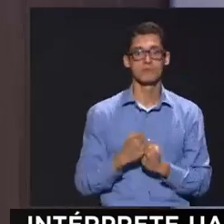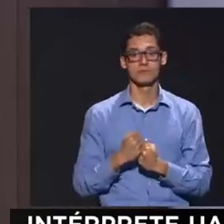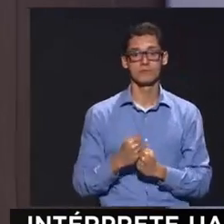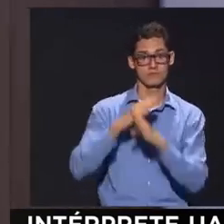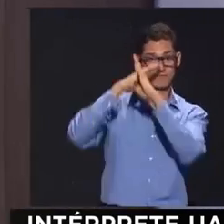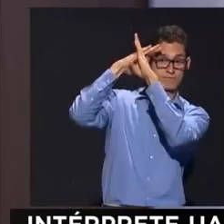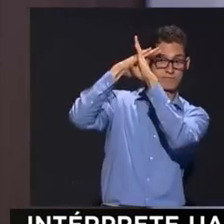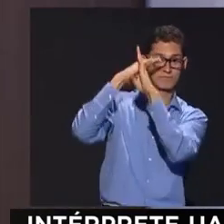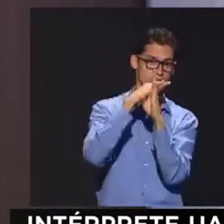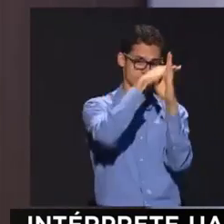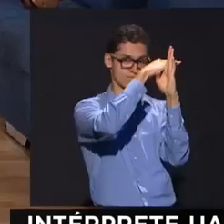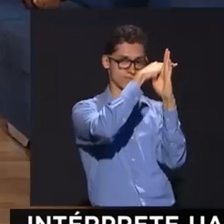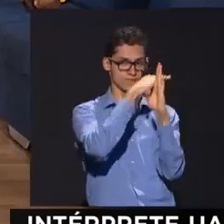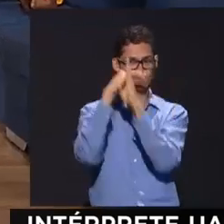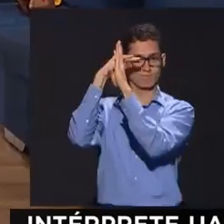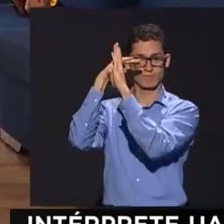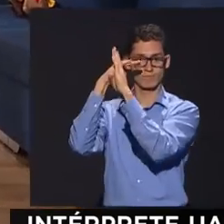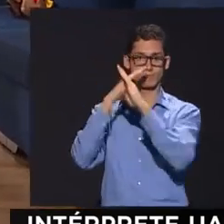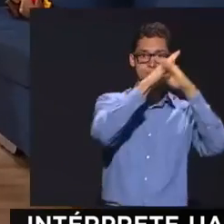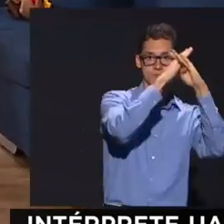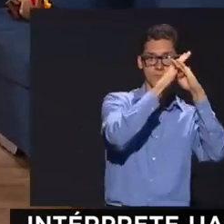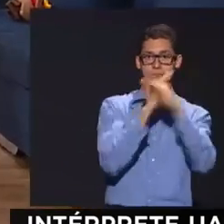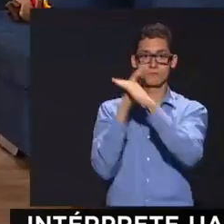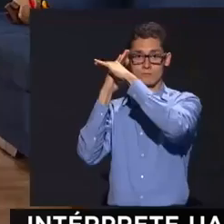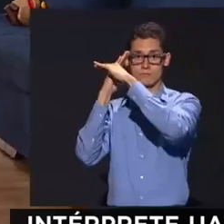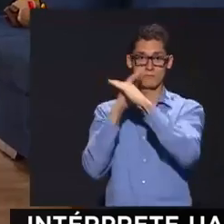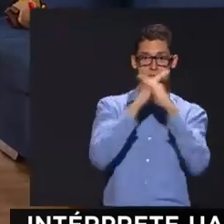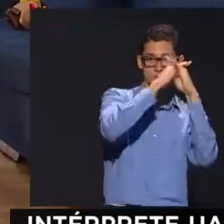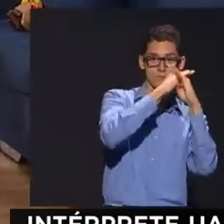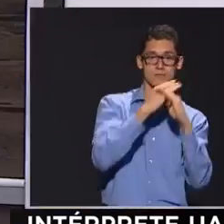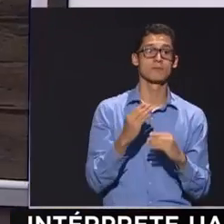arriba jesús hacia arriba